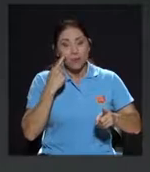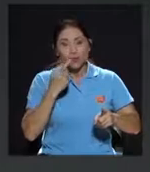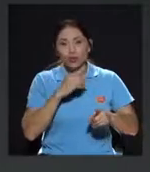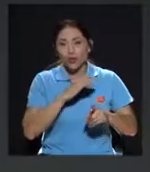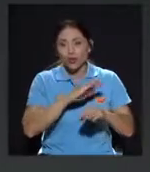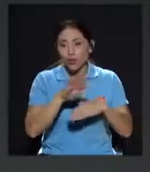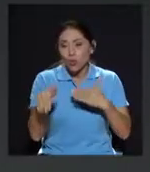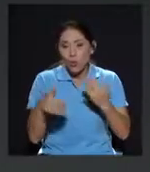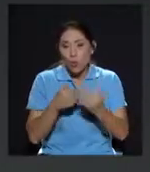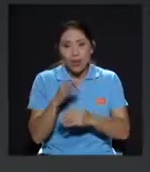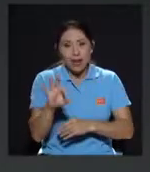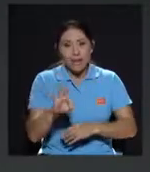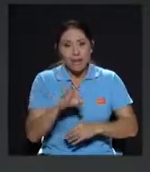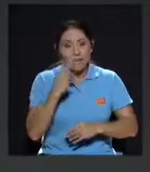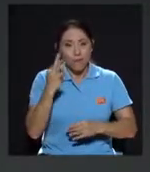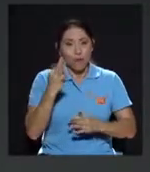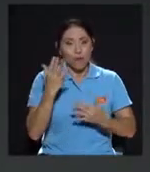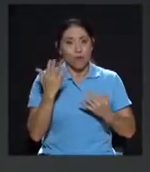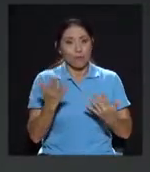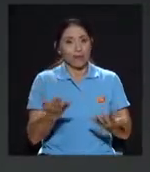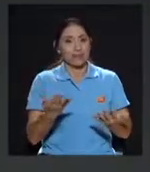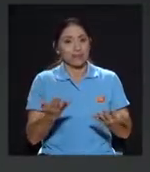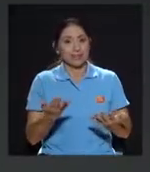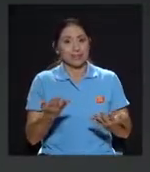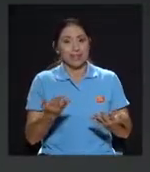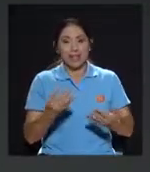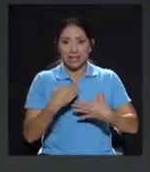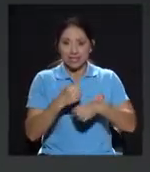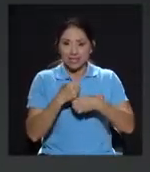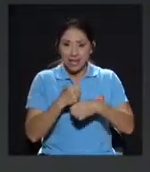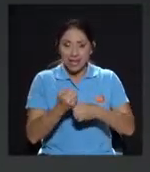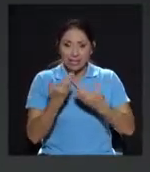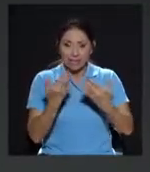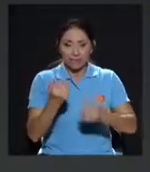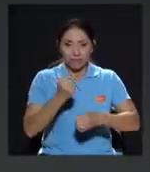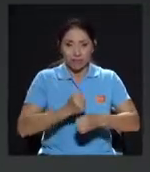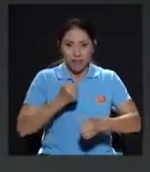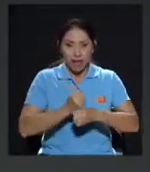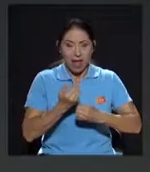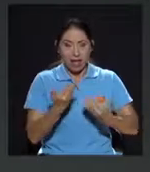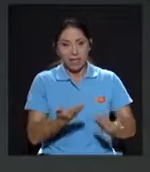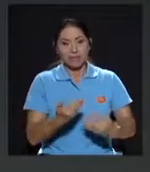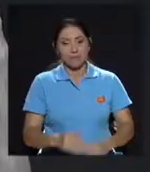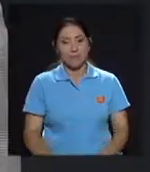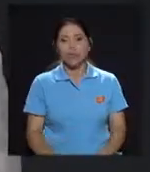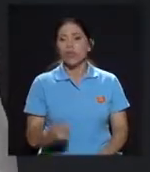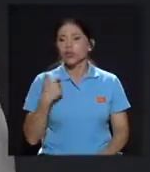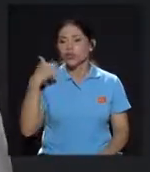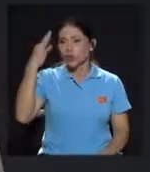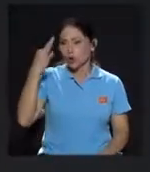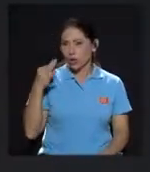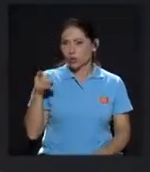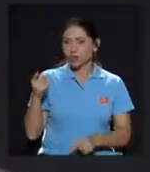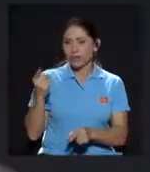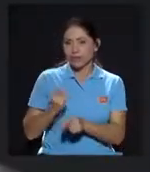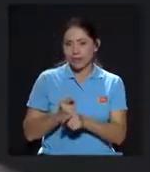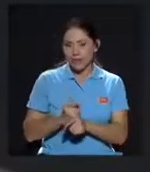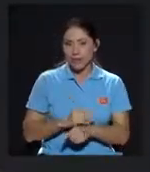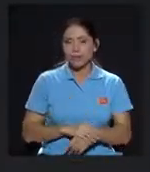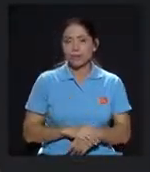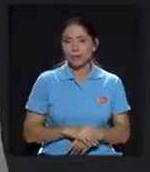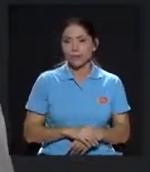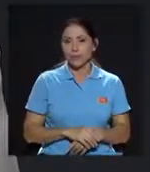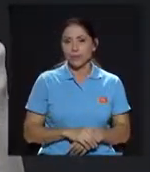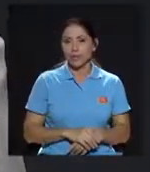aquí las las acciones sí yo creo que usted tiene toda la razón don